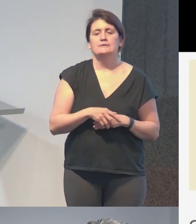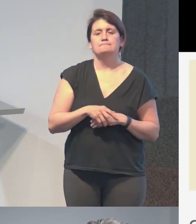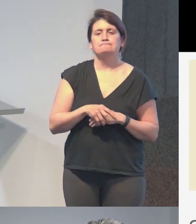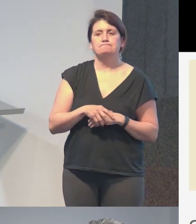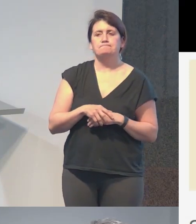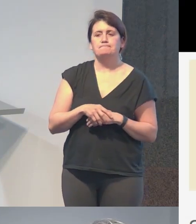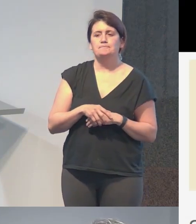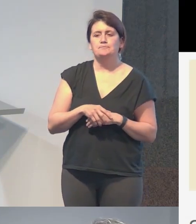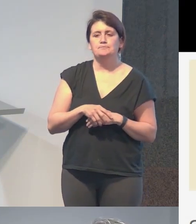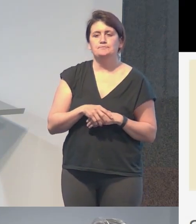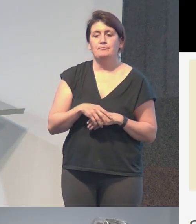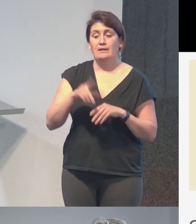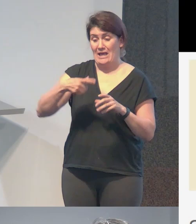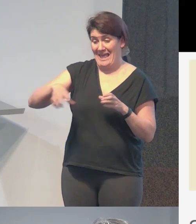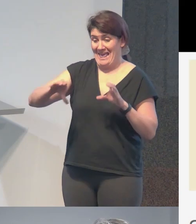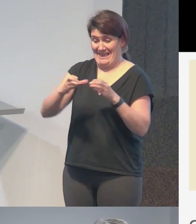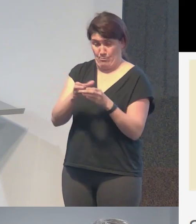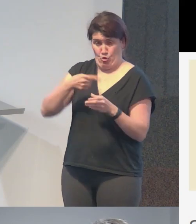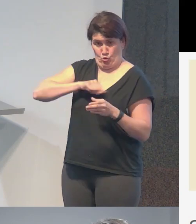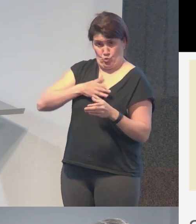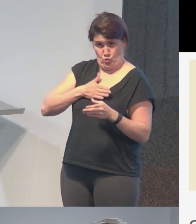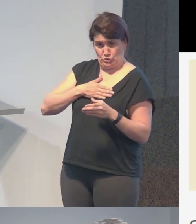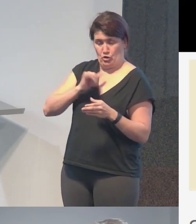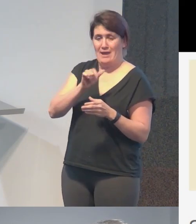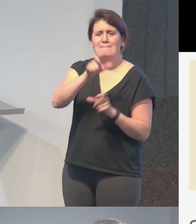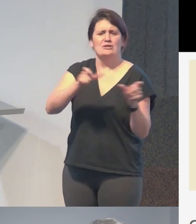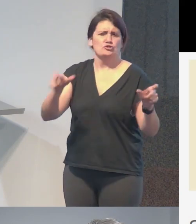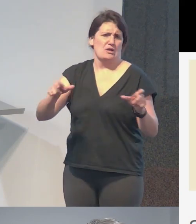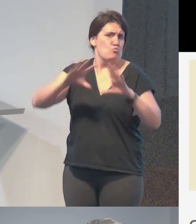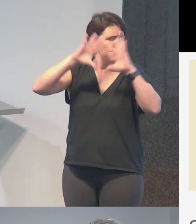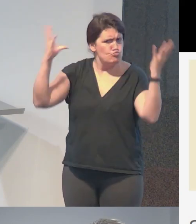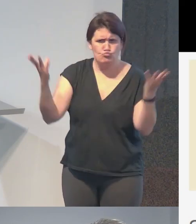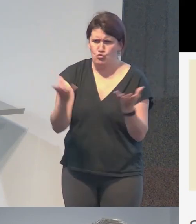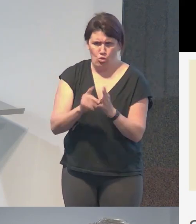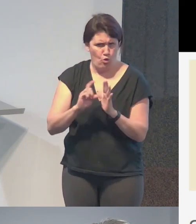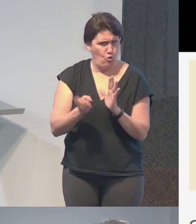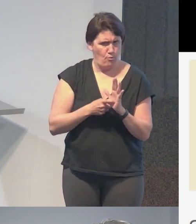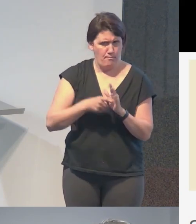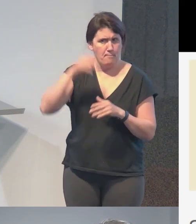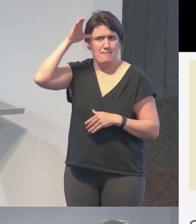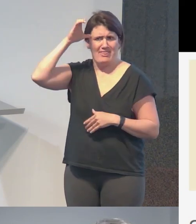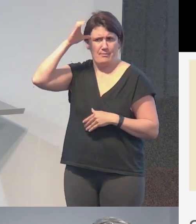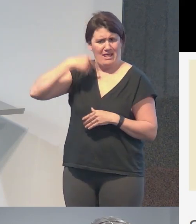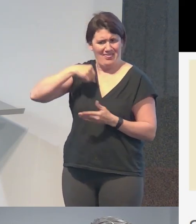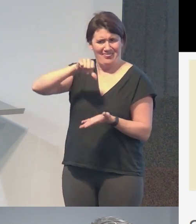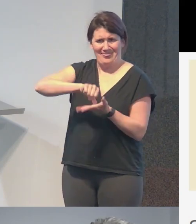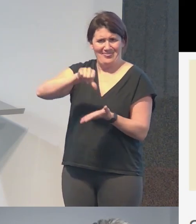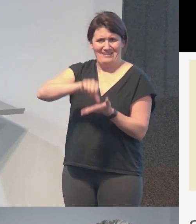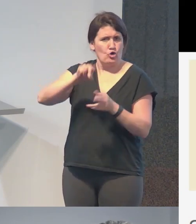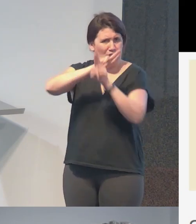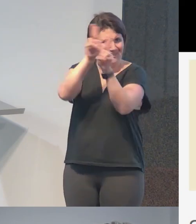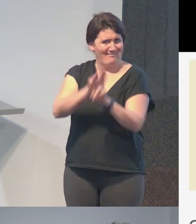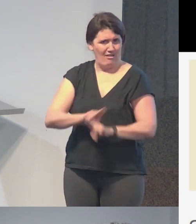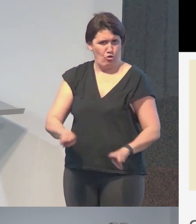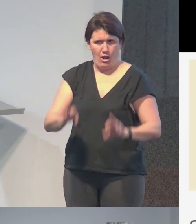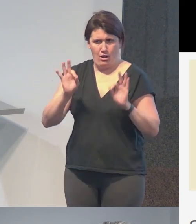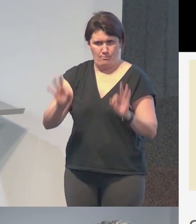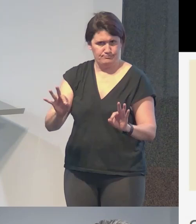signos. Dentro del equipo tenemos personas de todo el mundo. En el BCBL somos un centro internacional.